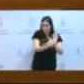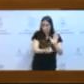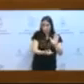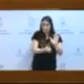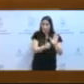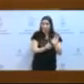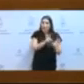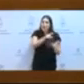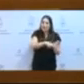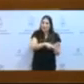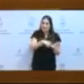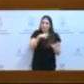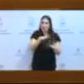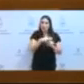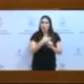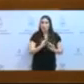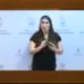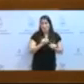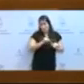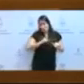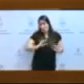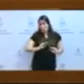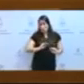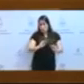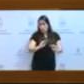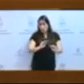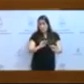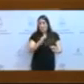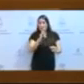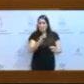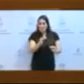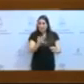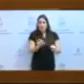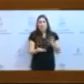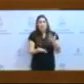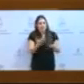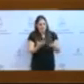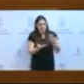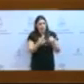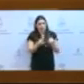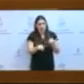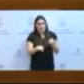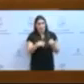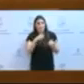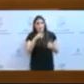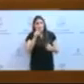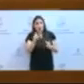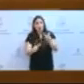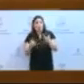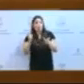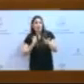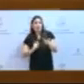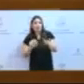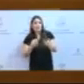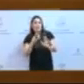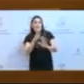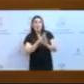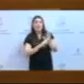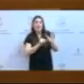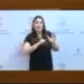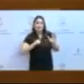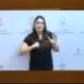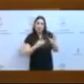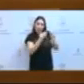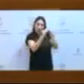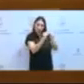situación personal y en cómo se encuentra, porque lo tienen que tener en cuenta los profesionales, que tienen que hacerle su programa individual de atención.